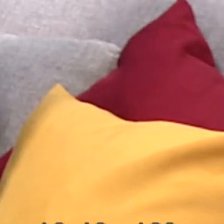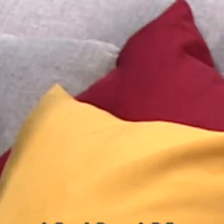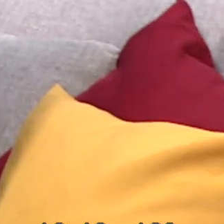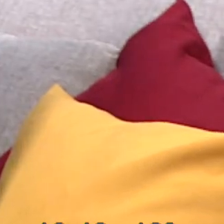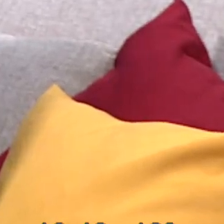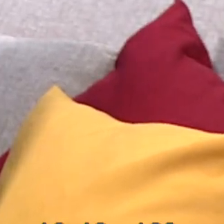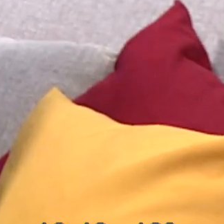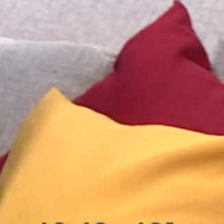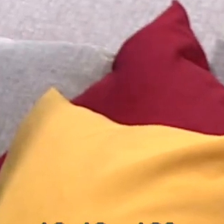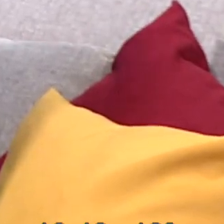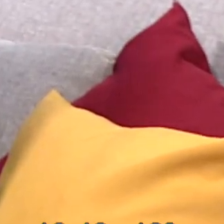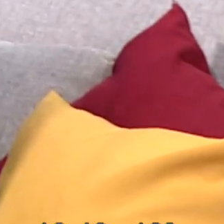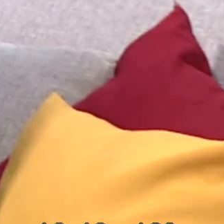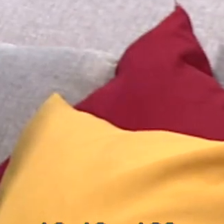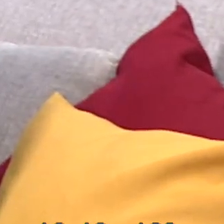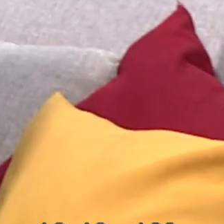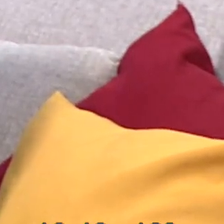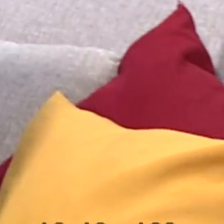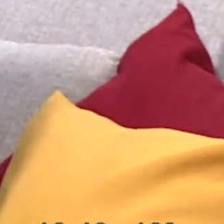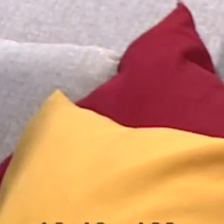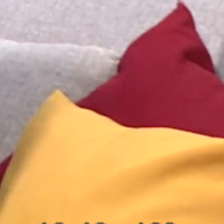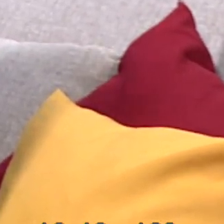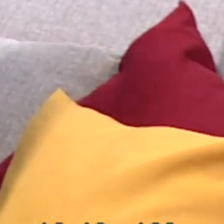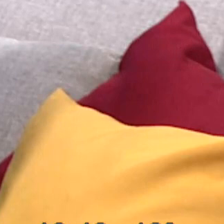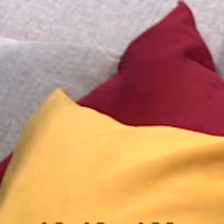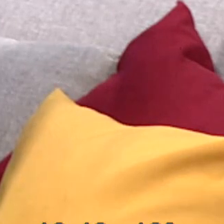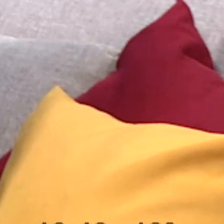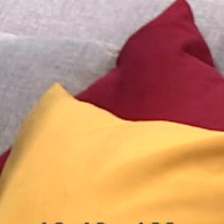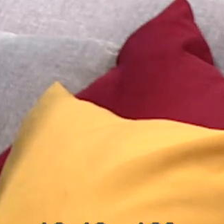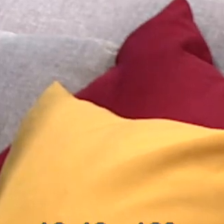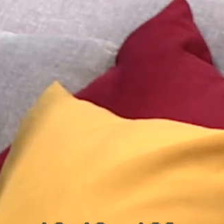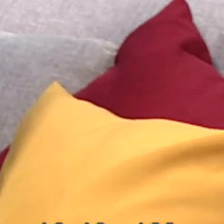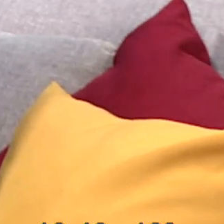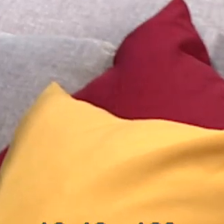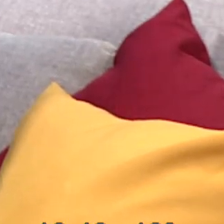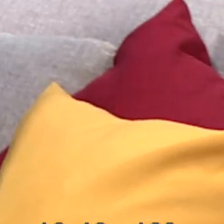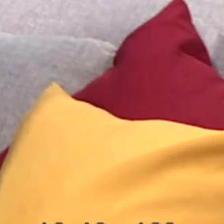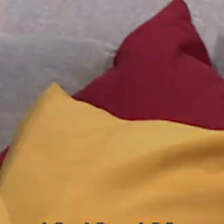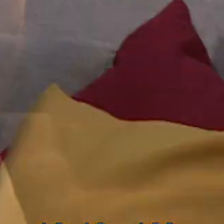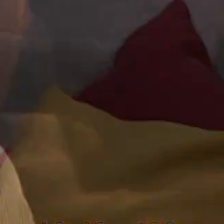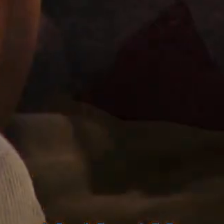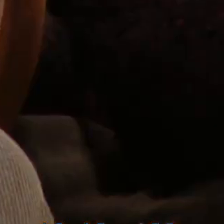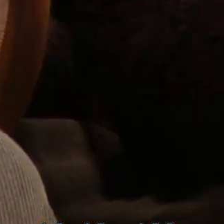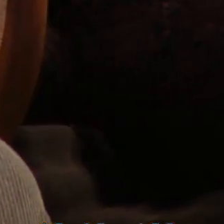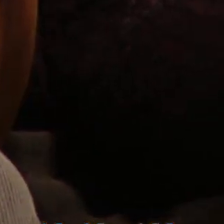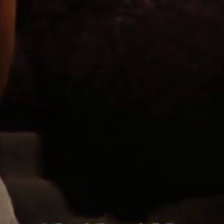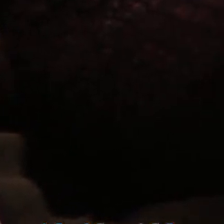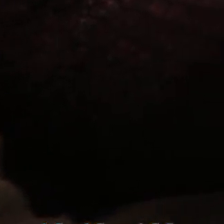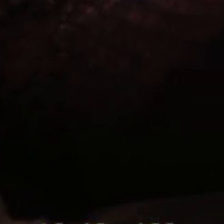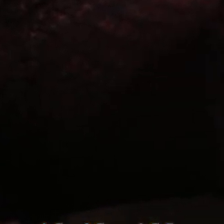tanto sentís esa danza, su vuelo que trenza esperanza.